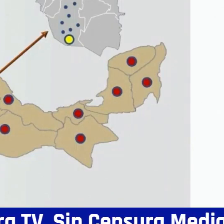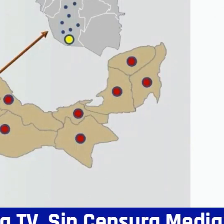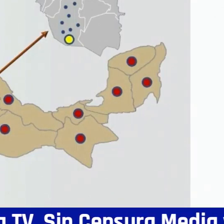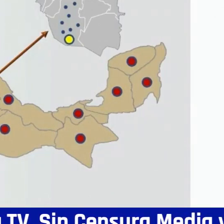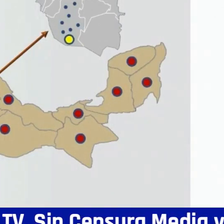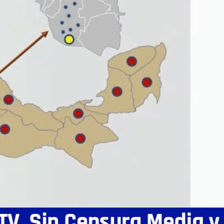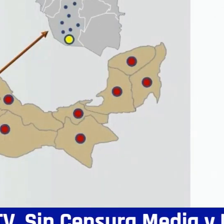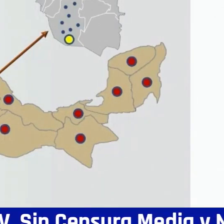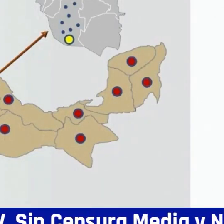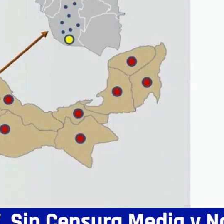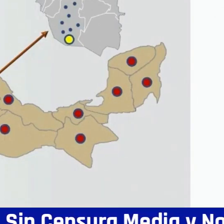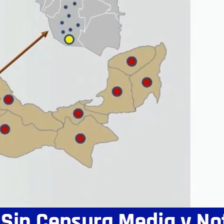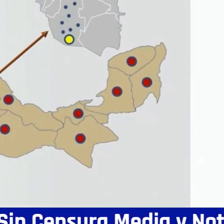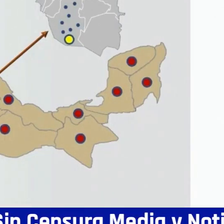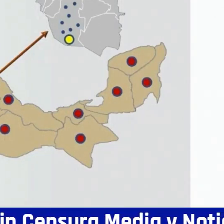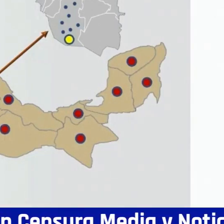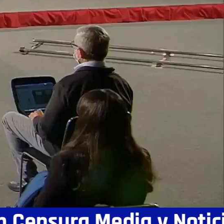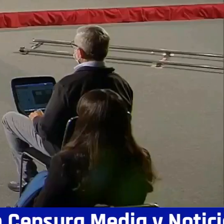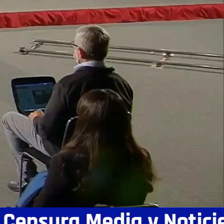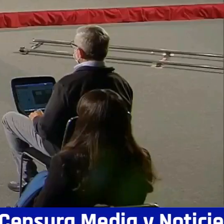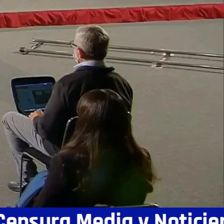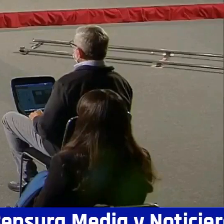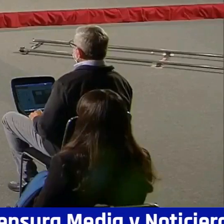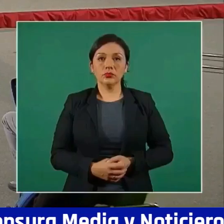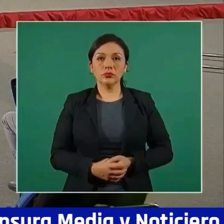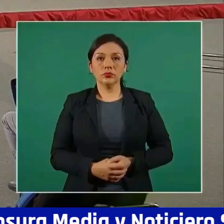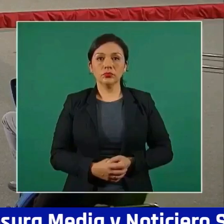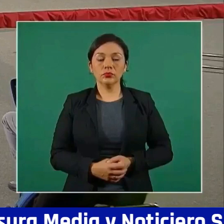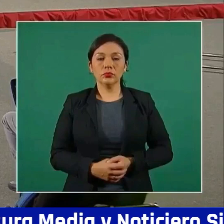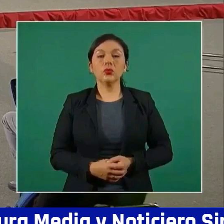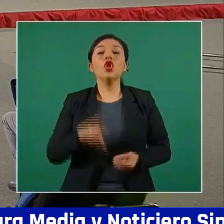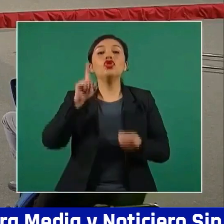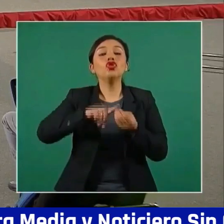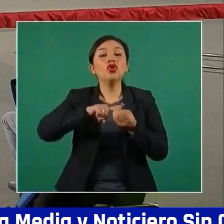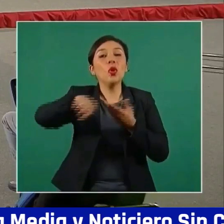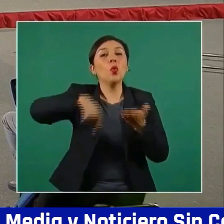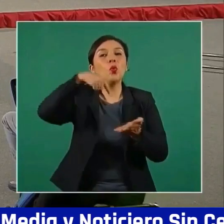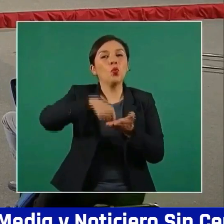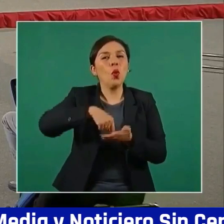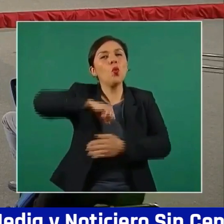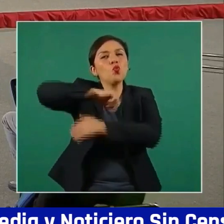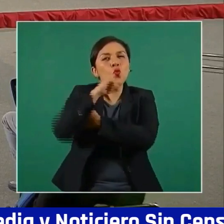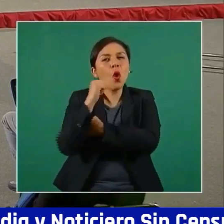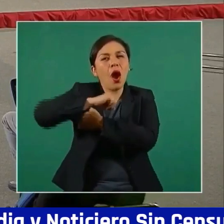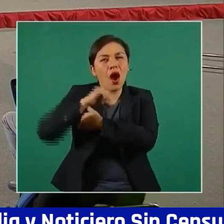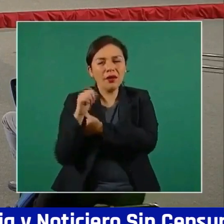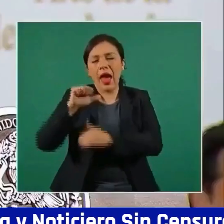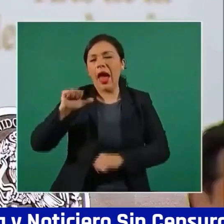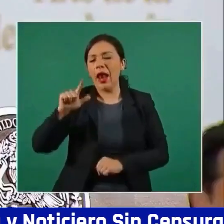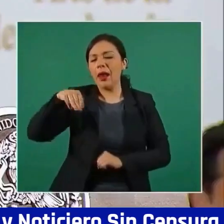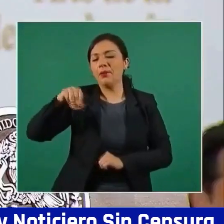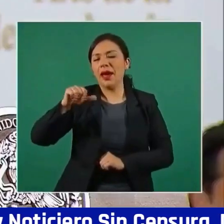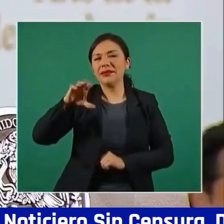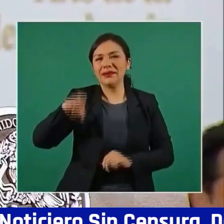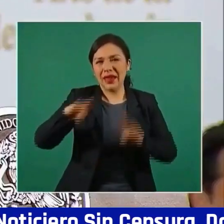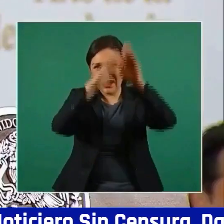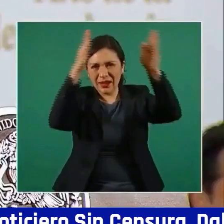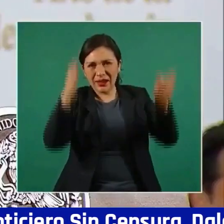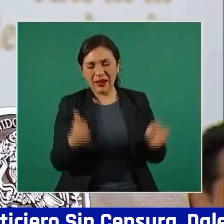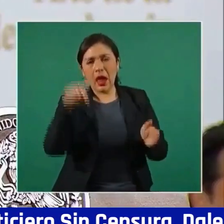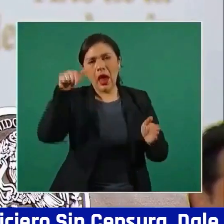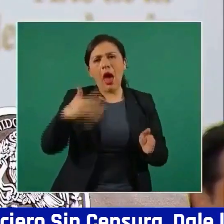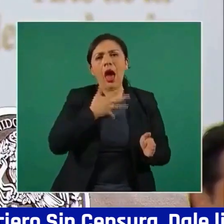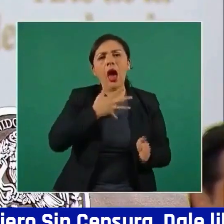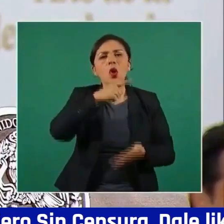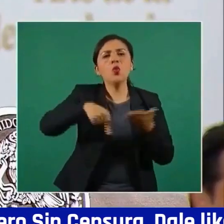217.329.862 piezas. En los almacenes que aquí están distribuidos en su lugar donde se localizan, en